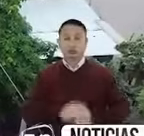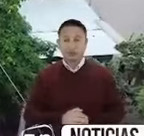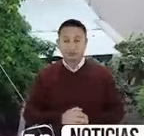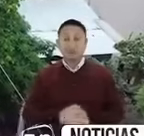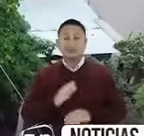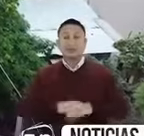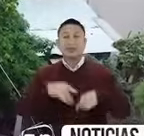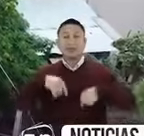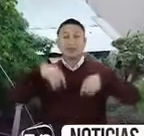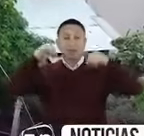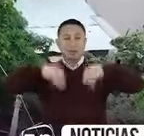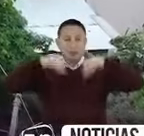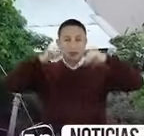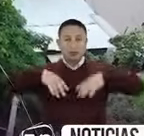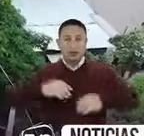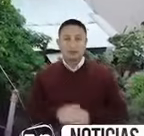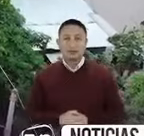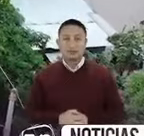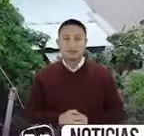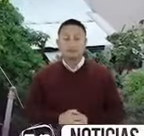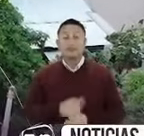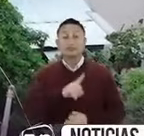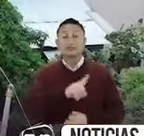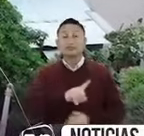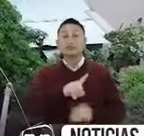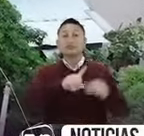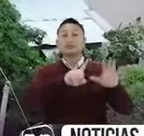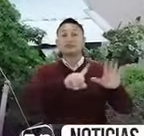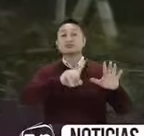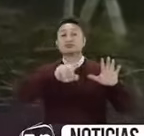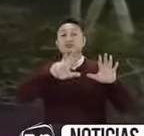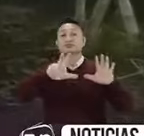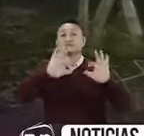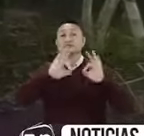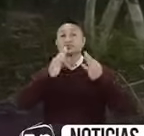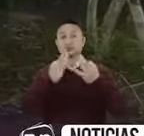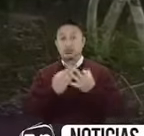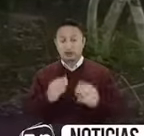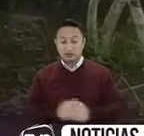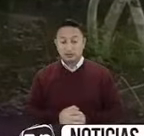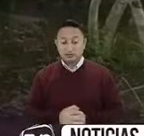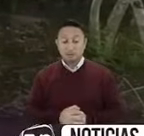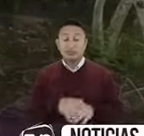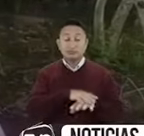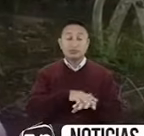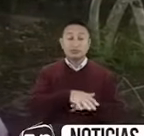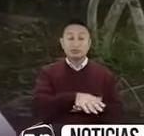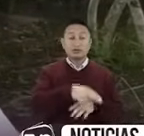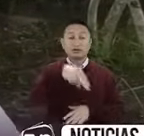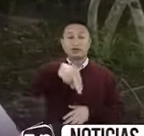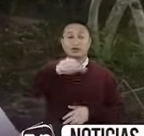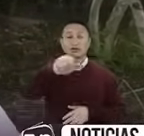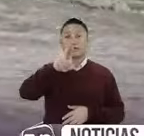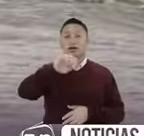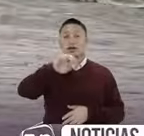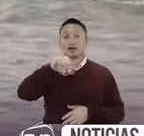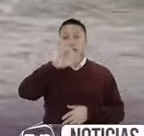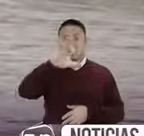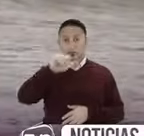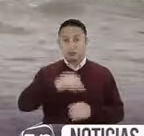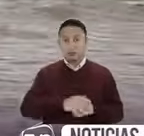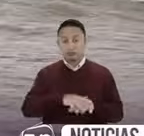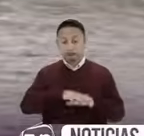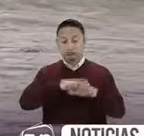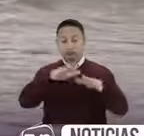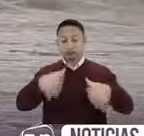invernal. Estamos 168 familias. El río Naranjito, que le dicen, es el que se desbordó. Es el que queremos que hacer el muro de